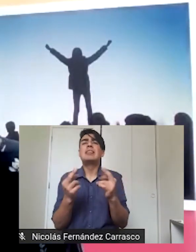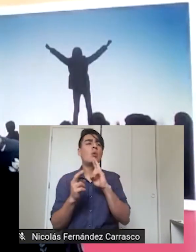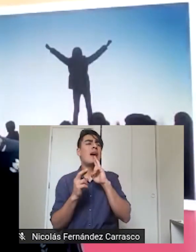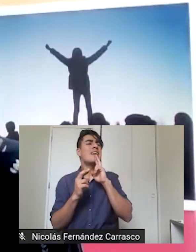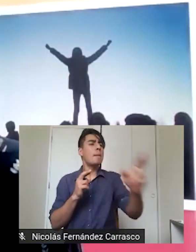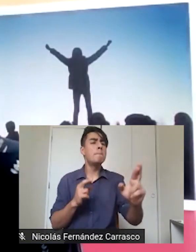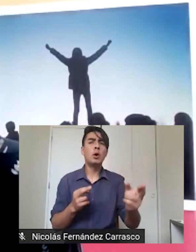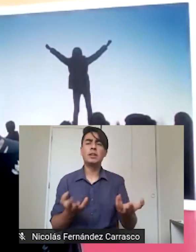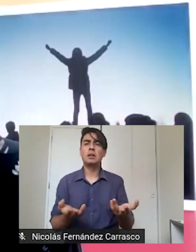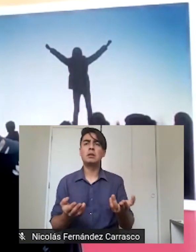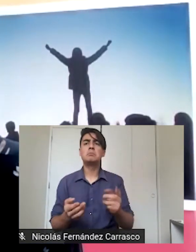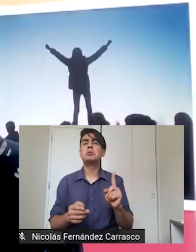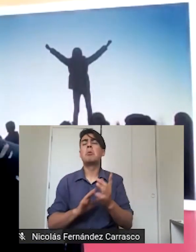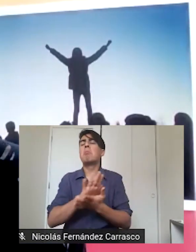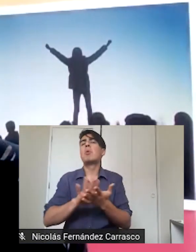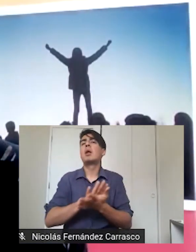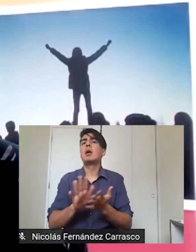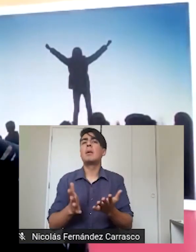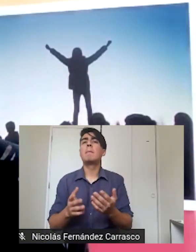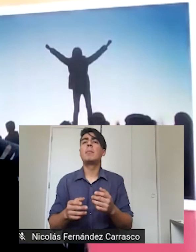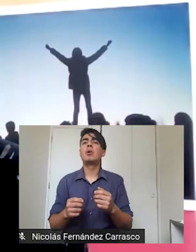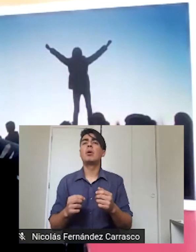estudiantes. Y